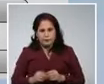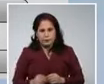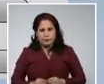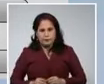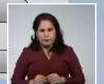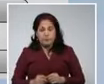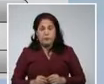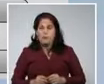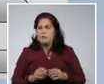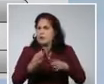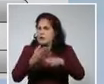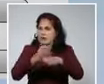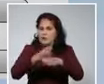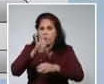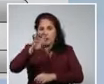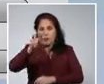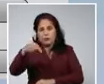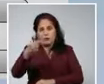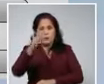da un